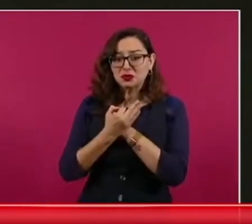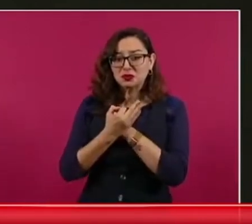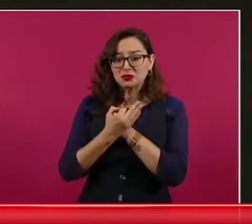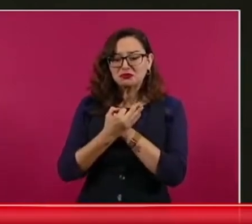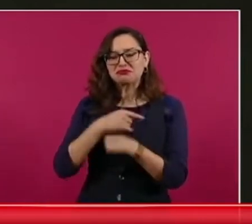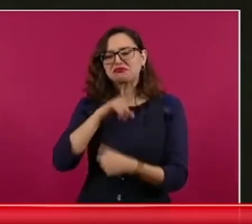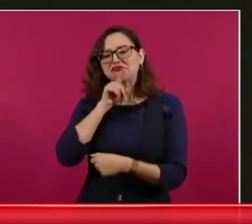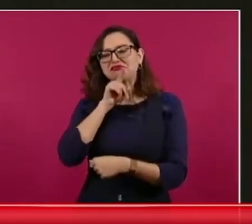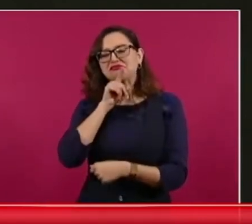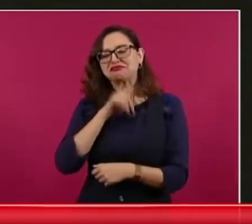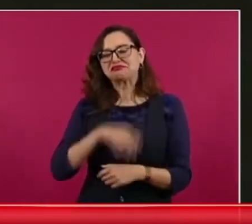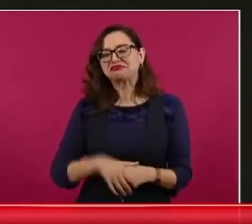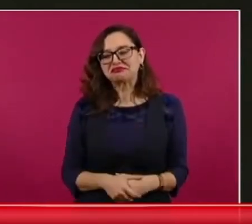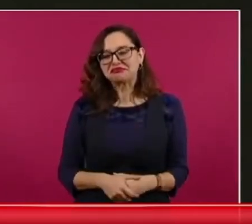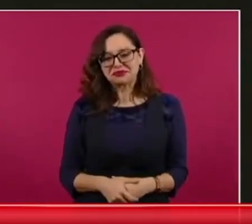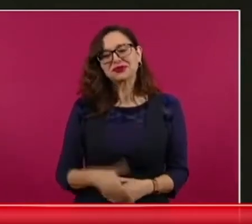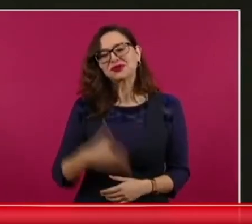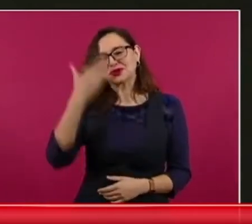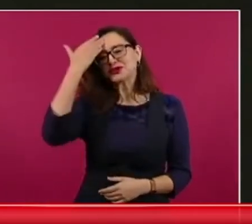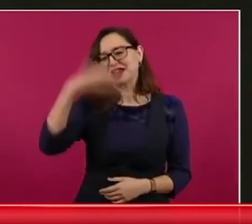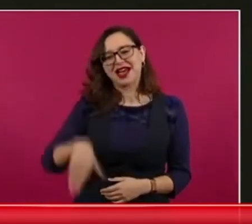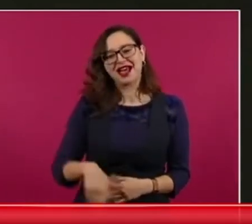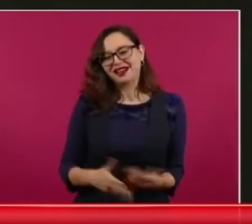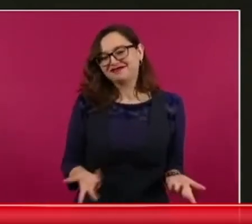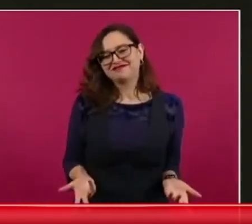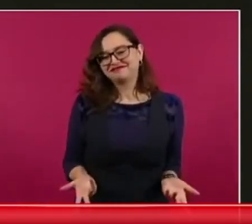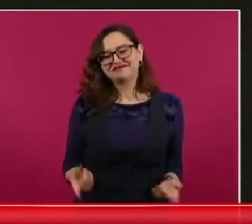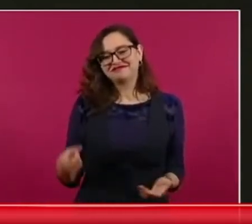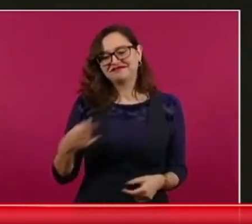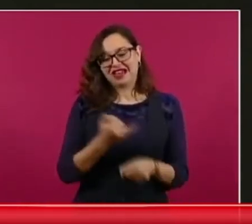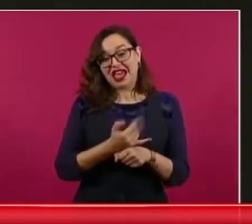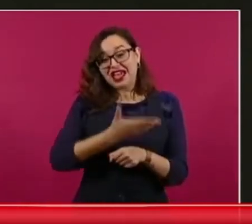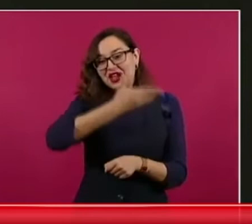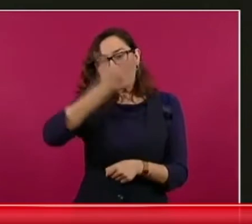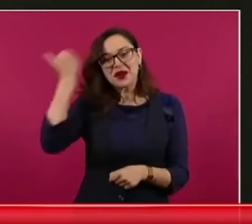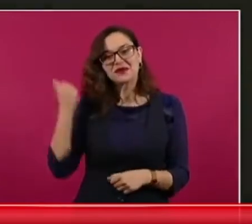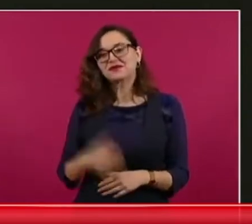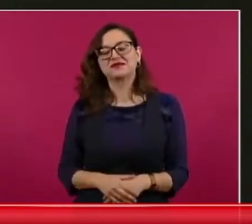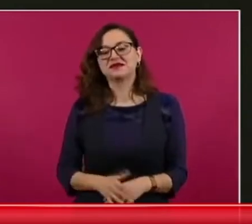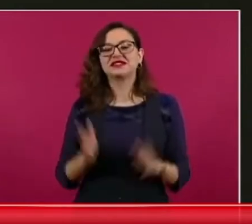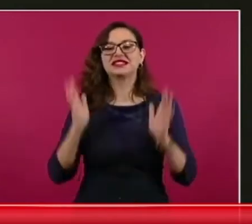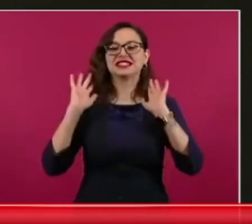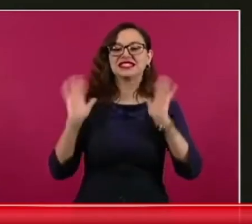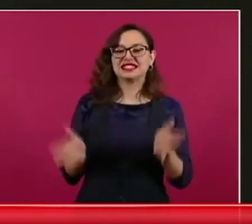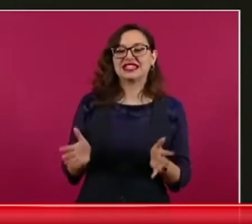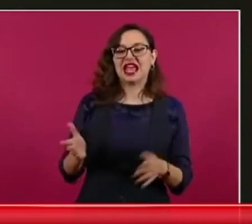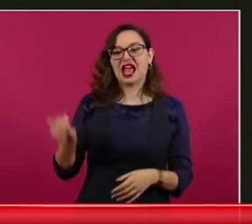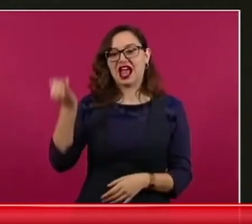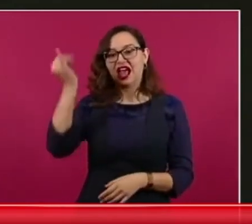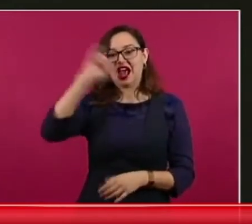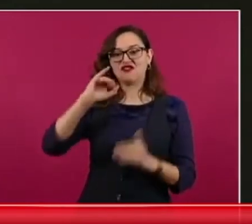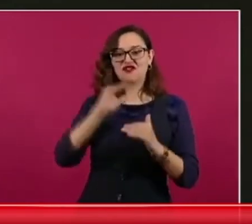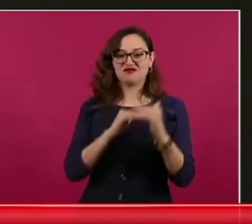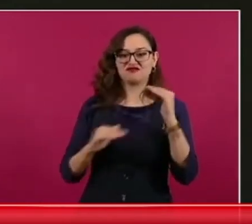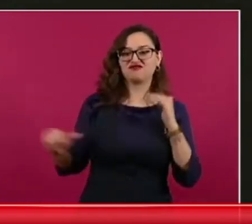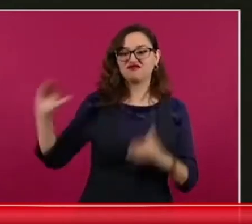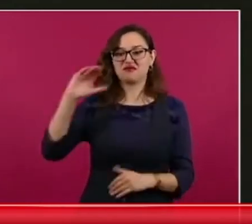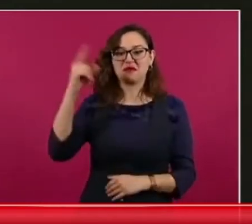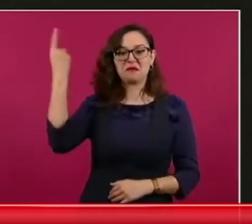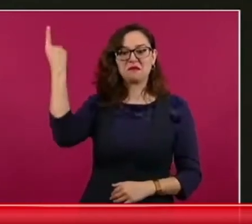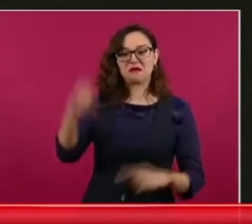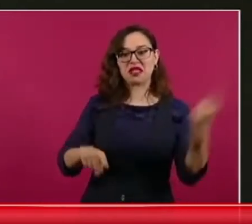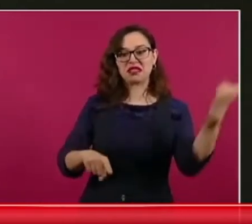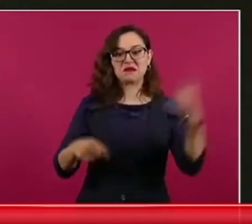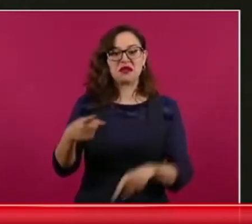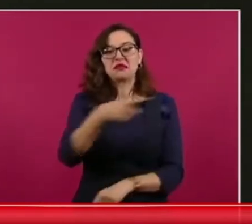del desafuero. No soy ingenuo. Ustedes ya recibieron la orden de los jefes de sus partidos y